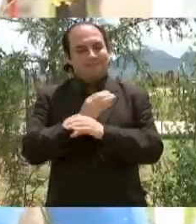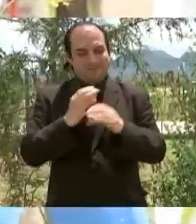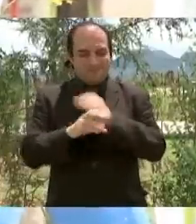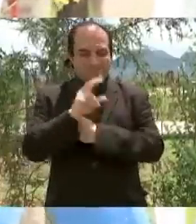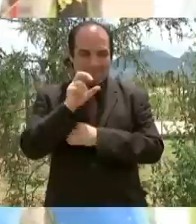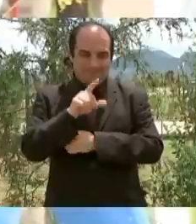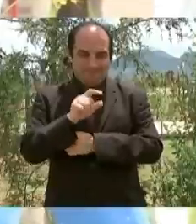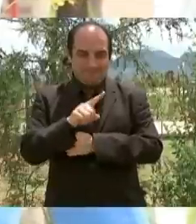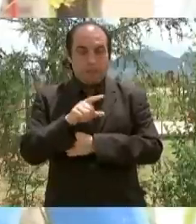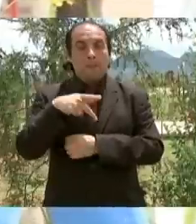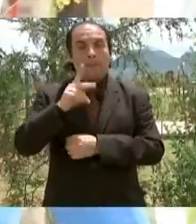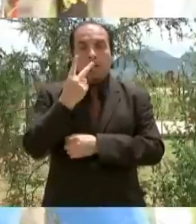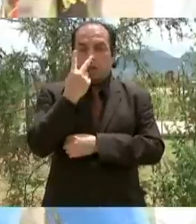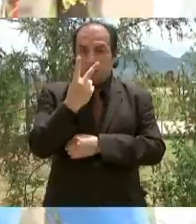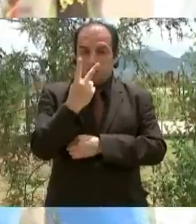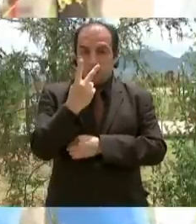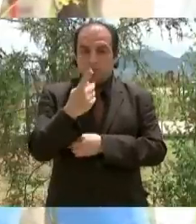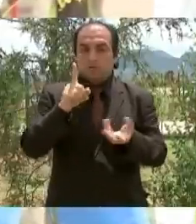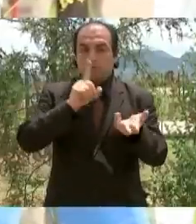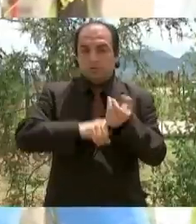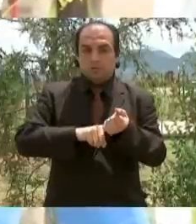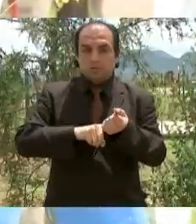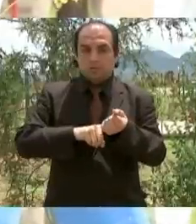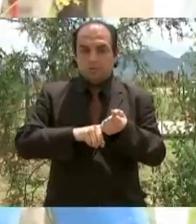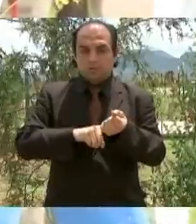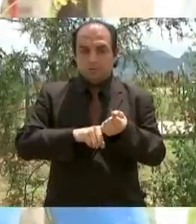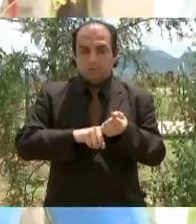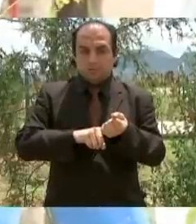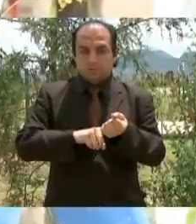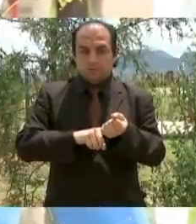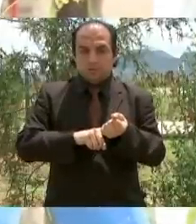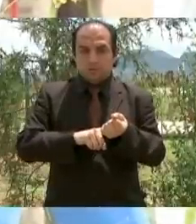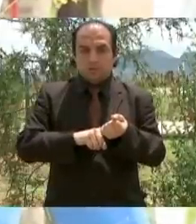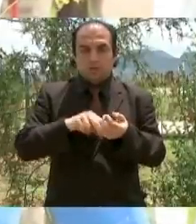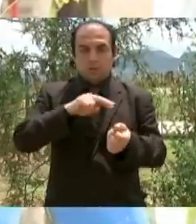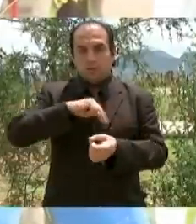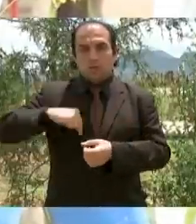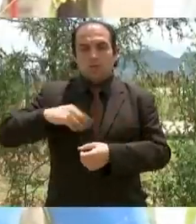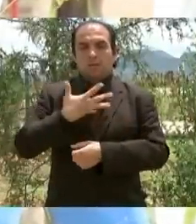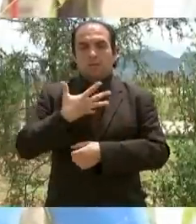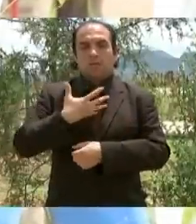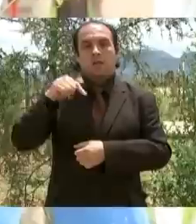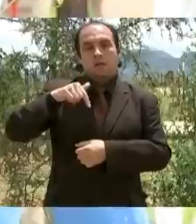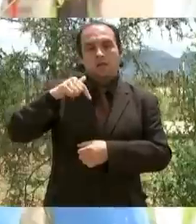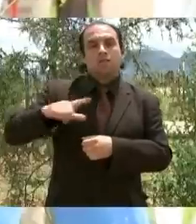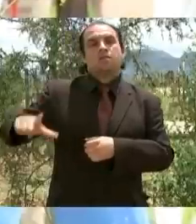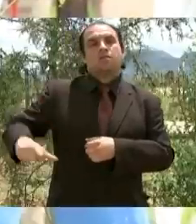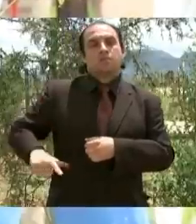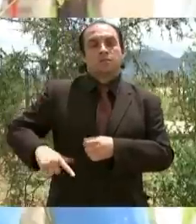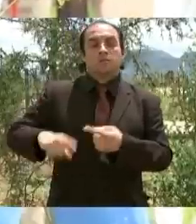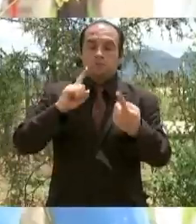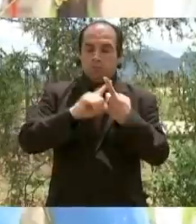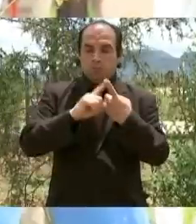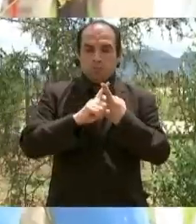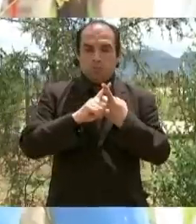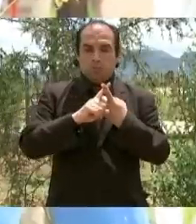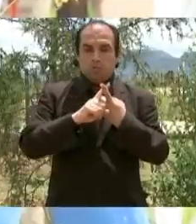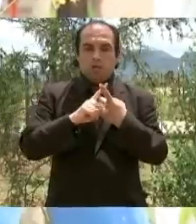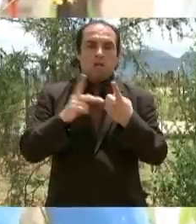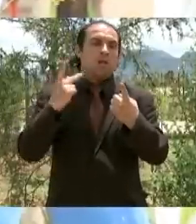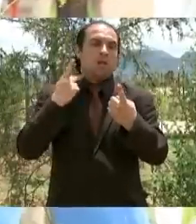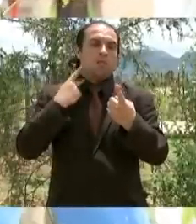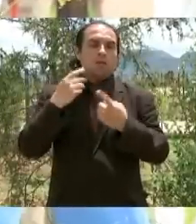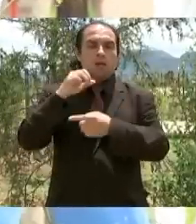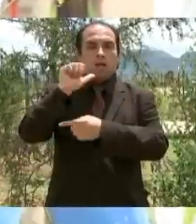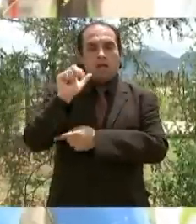usted, pero hay dos en particular que hemos llevado a cabo en el gobierno. Una, que es la política de